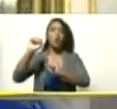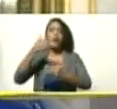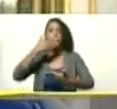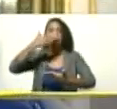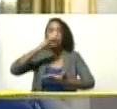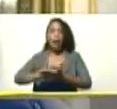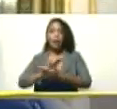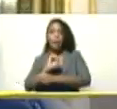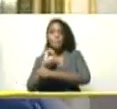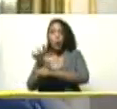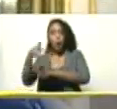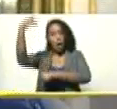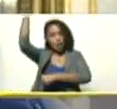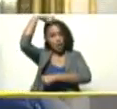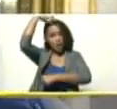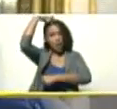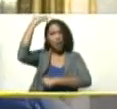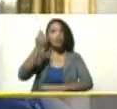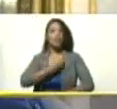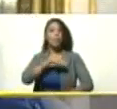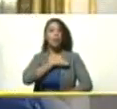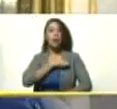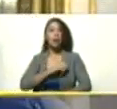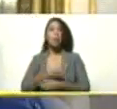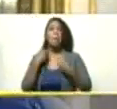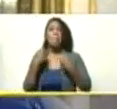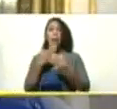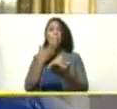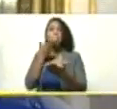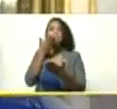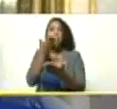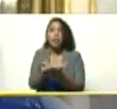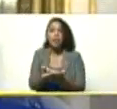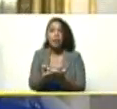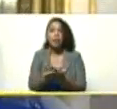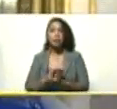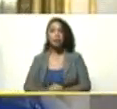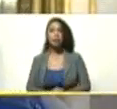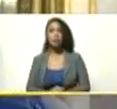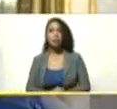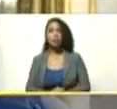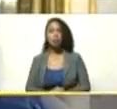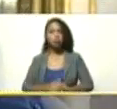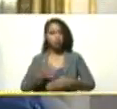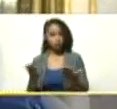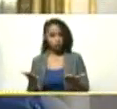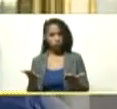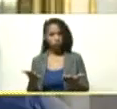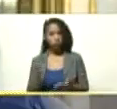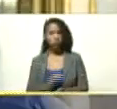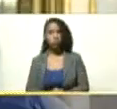envié al rey de España para pedirle que